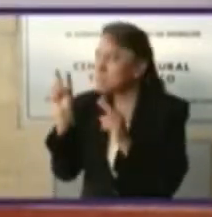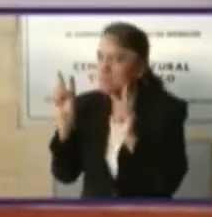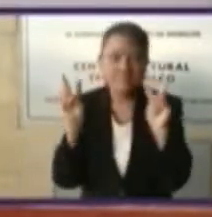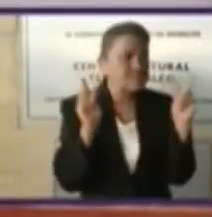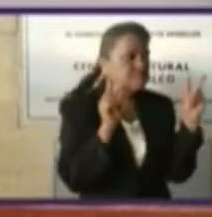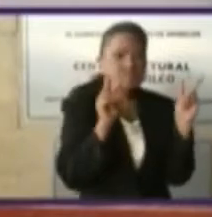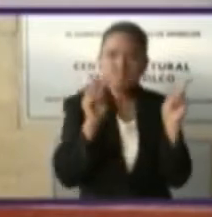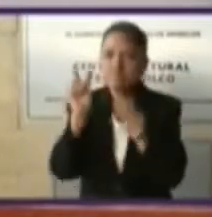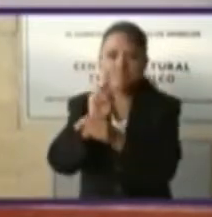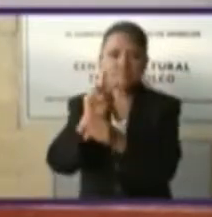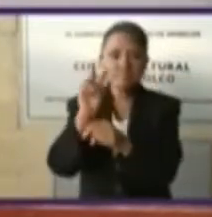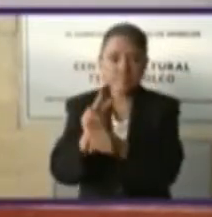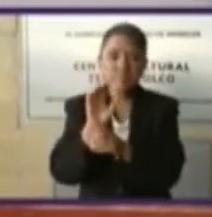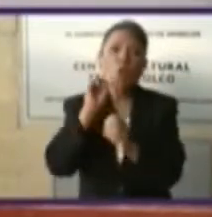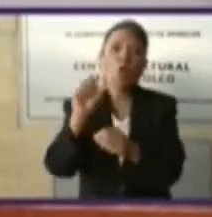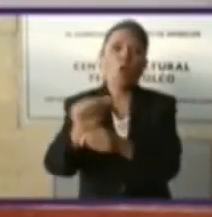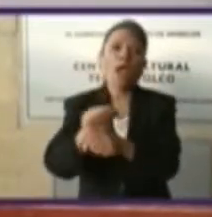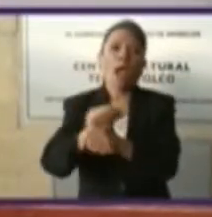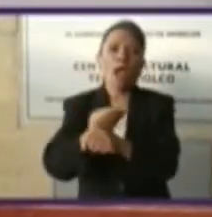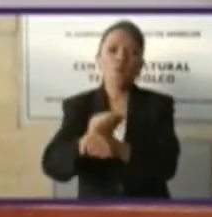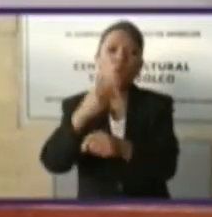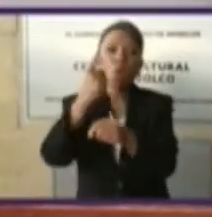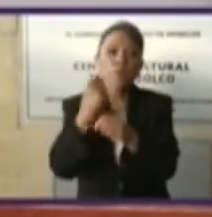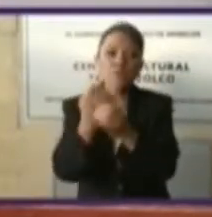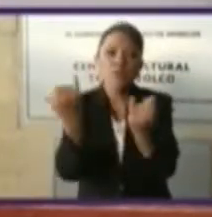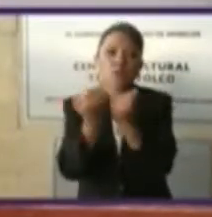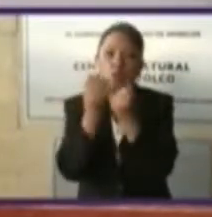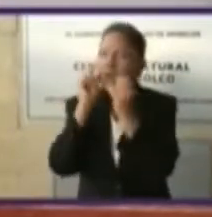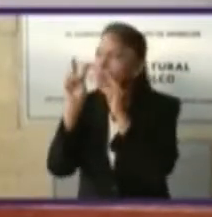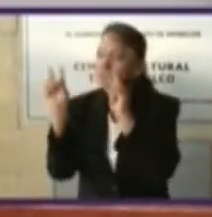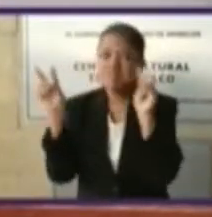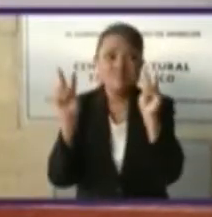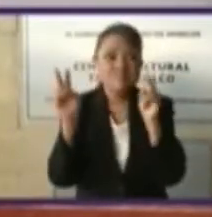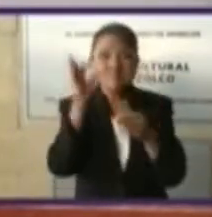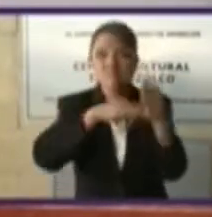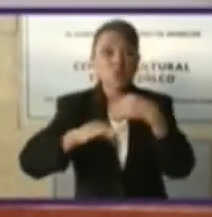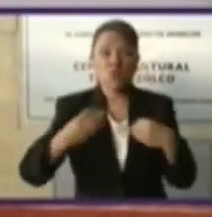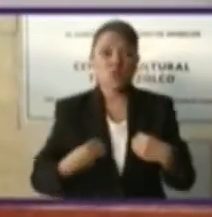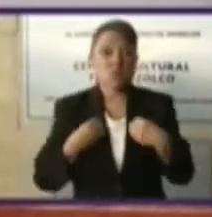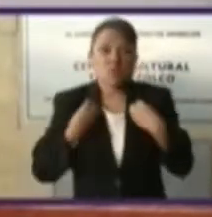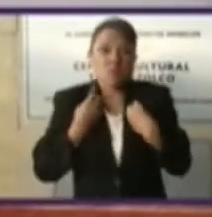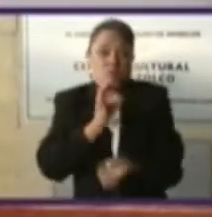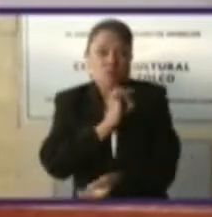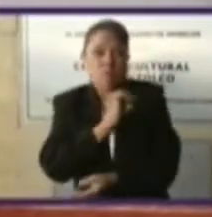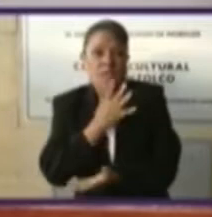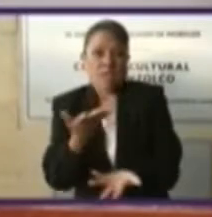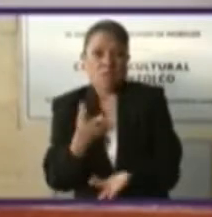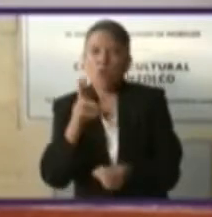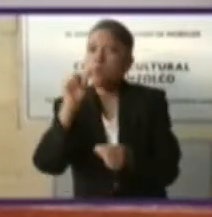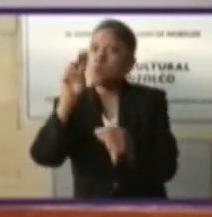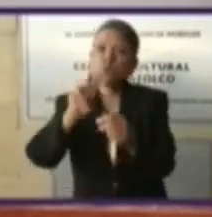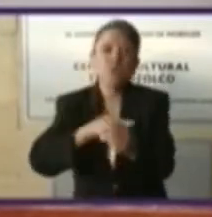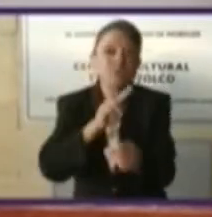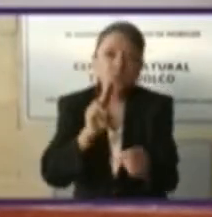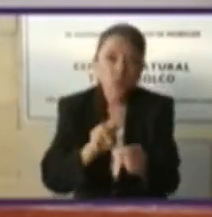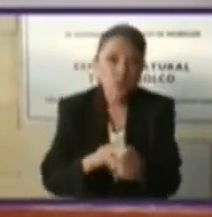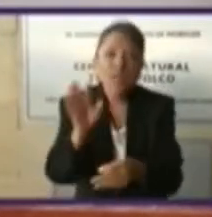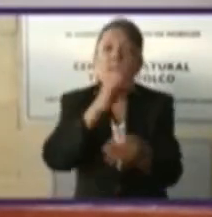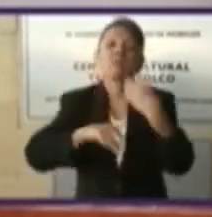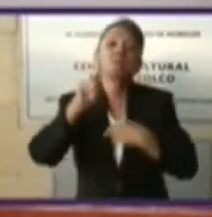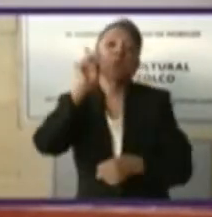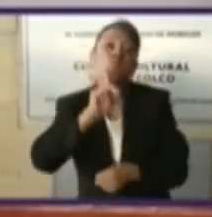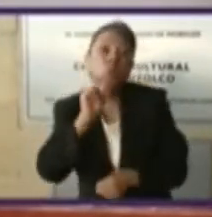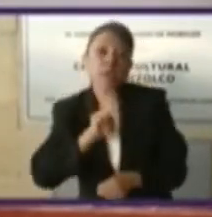acercando. No es normal vivir con miedo, no es normal que estén desapareciendo nuestras mujeres, nuestras